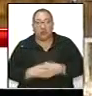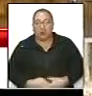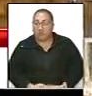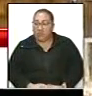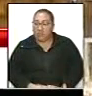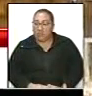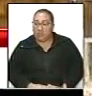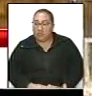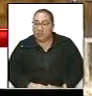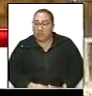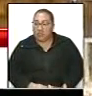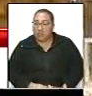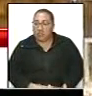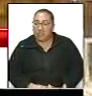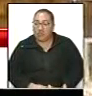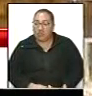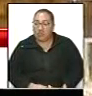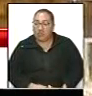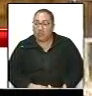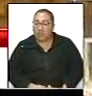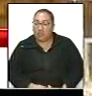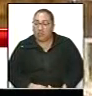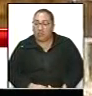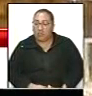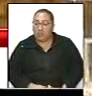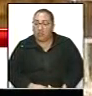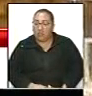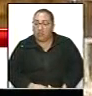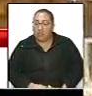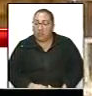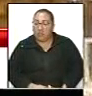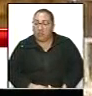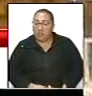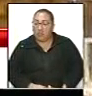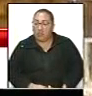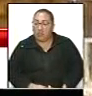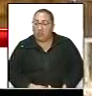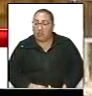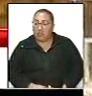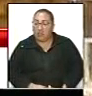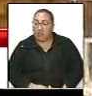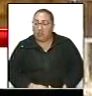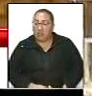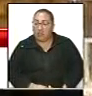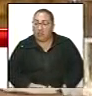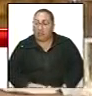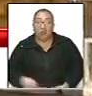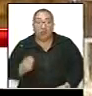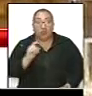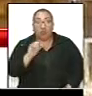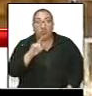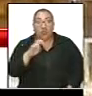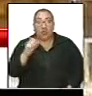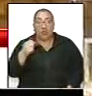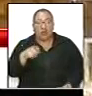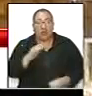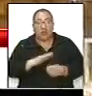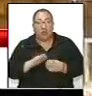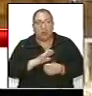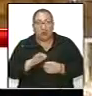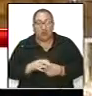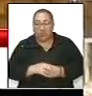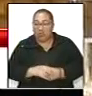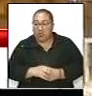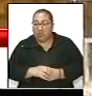básicas de calidad. Otra manera de ver esto es que si no hubiera estado la SUNEDU, se hubieran estado dictando ahorita en las licenciadas, que